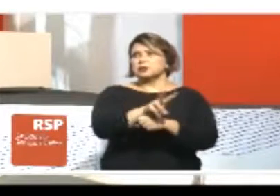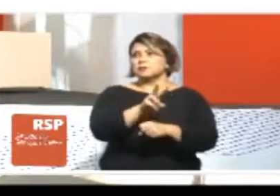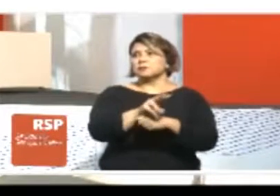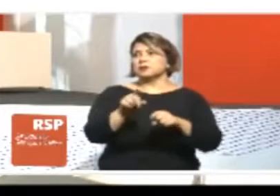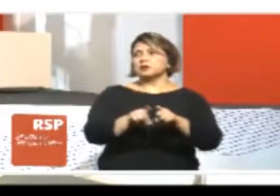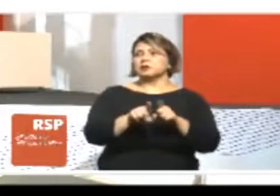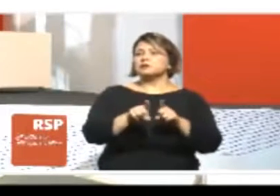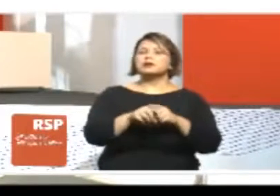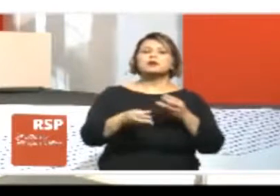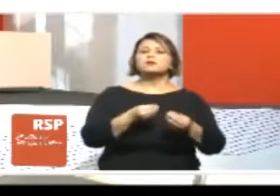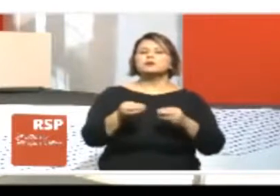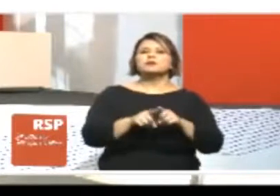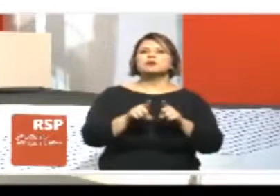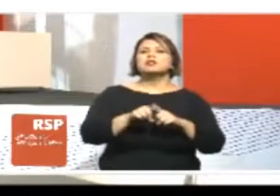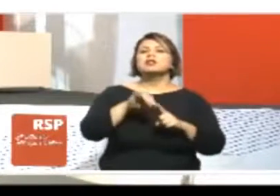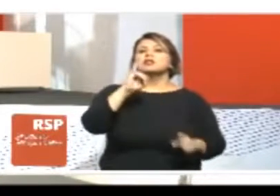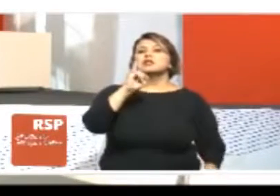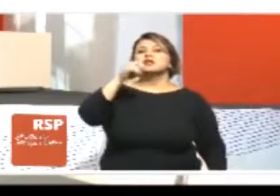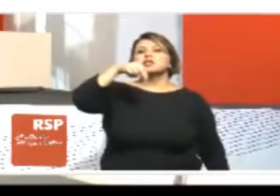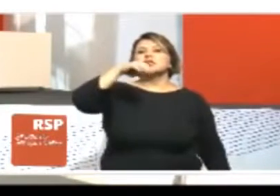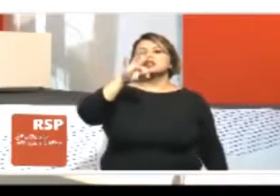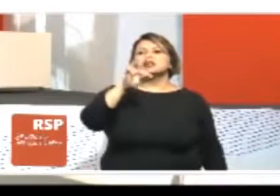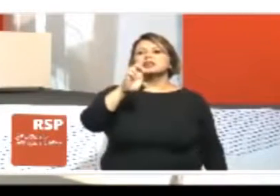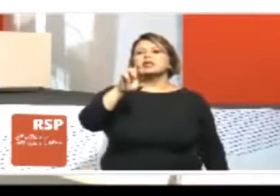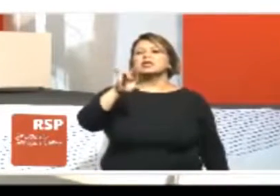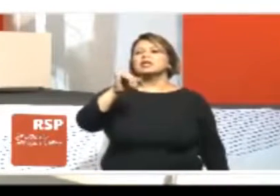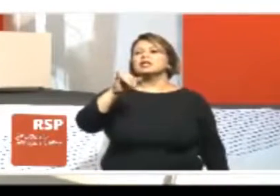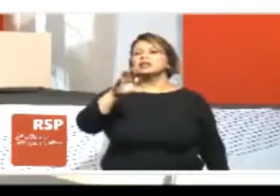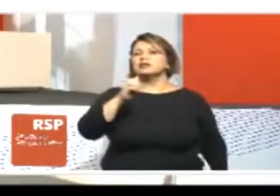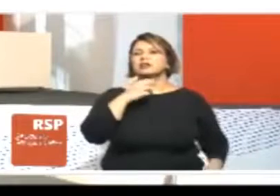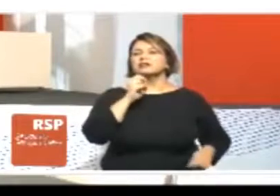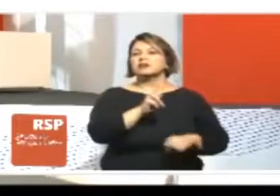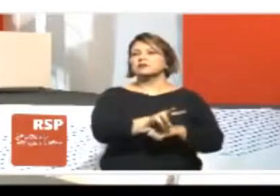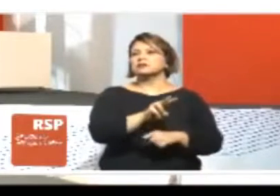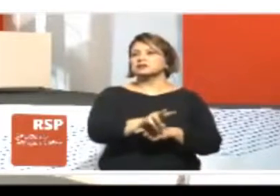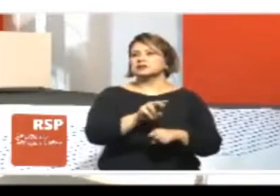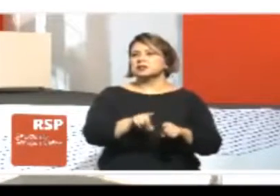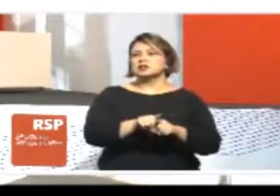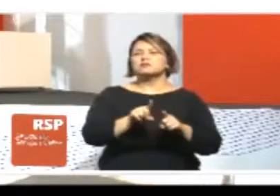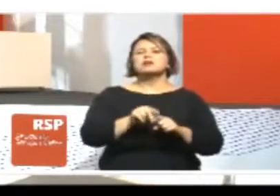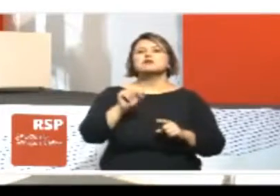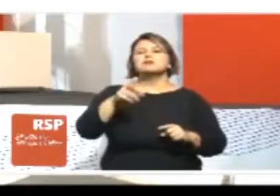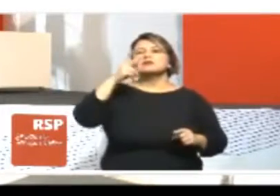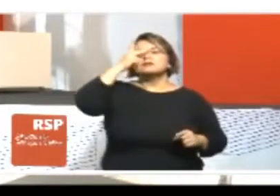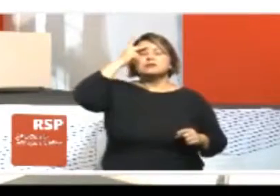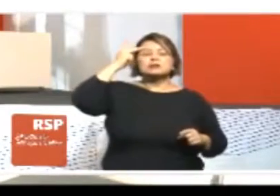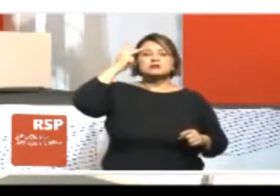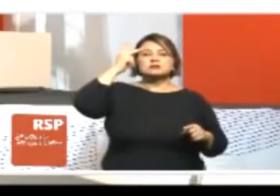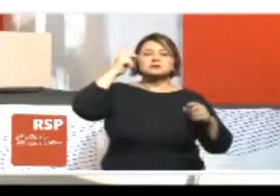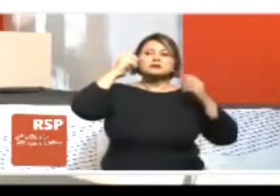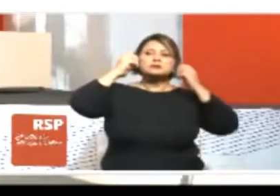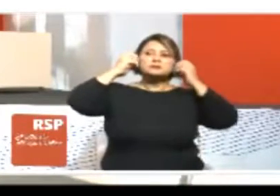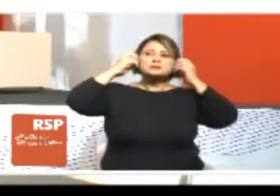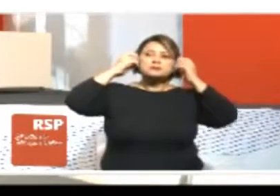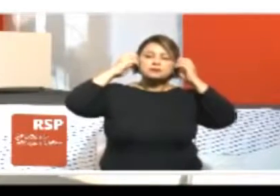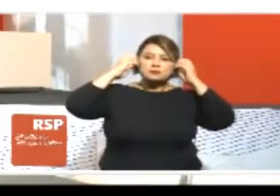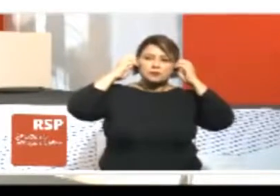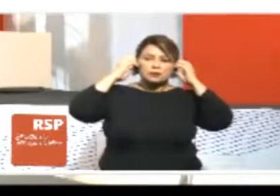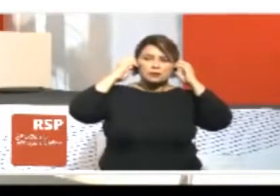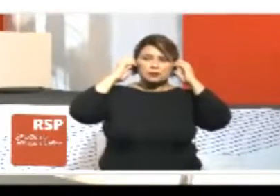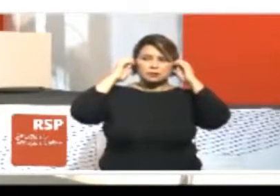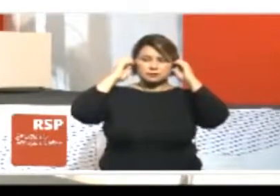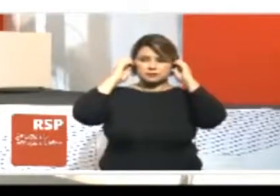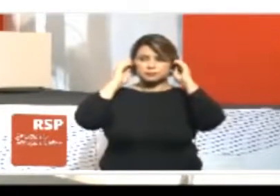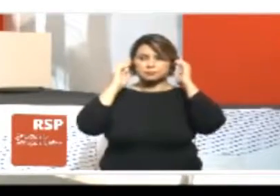nombre le dan acá en portugués. Ese interino generalmente tiende a ser, y me va a perdonar el